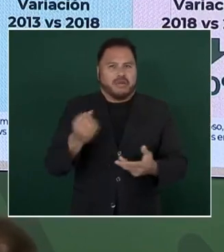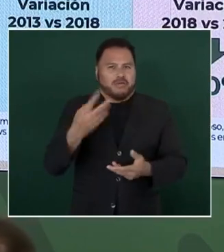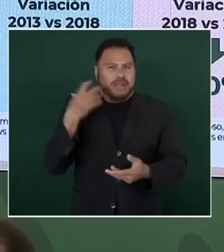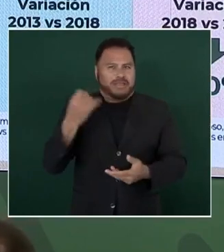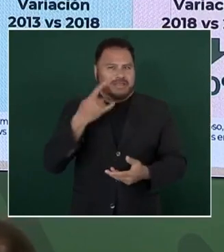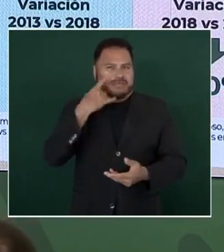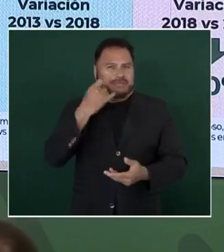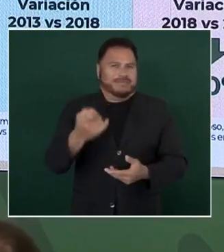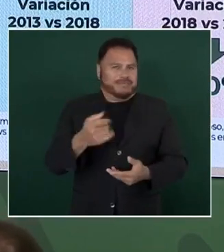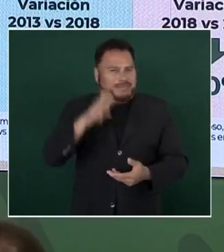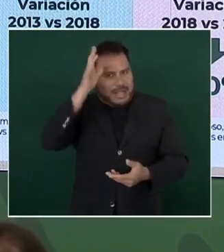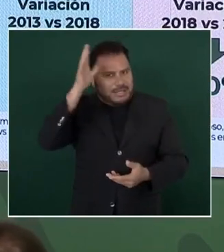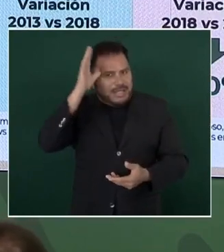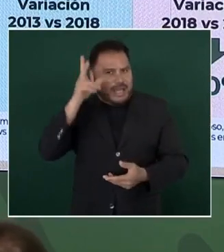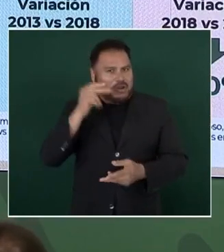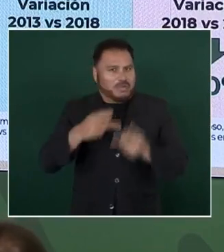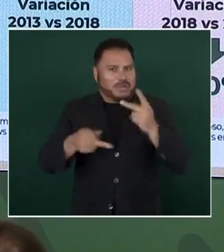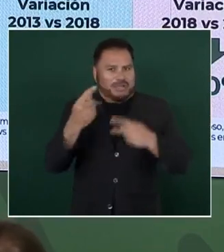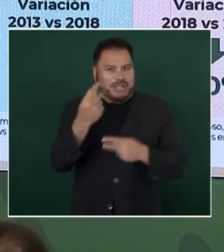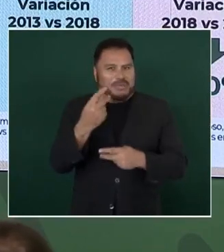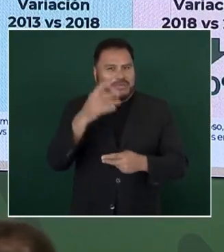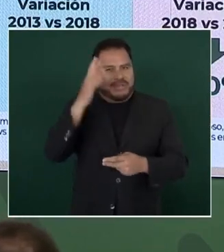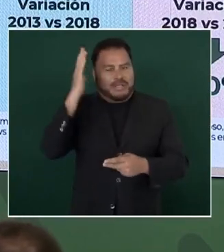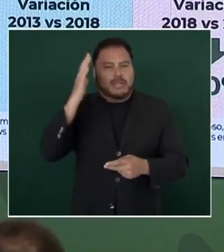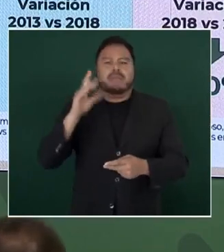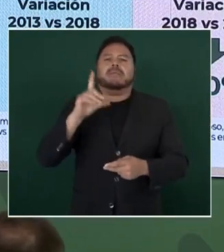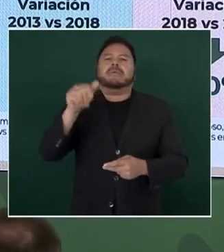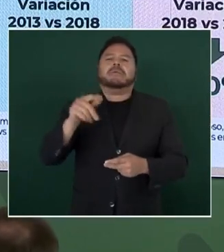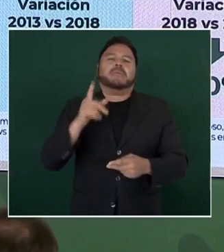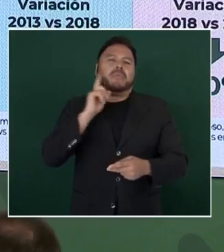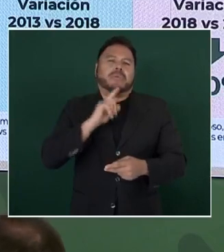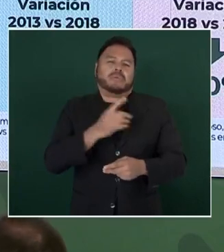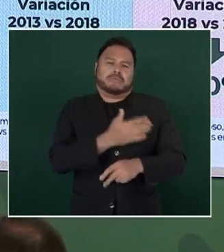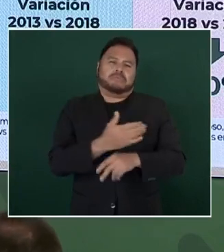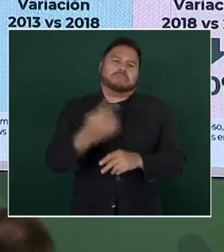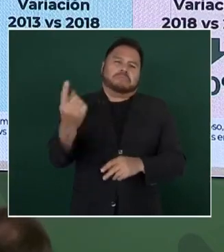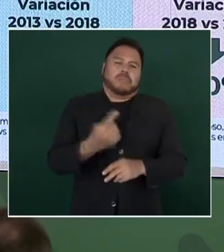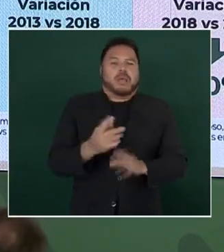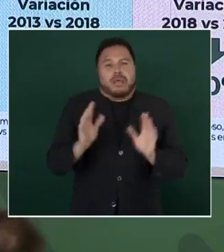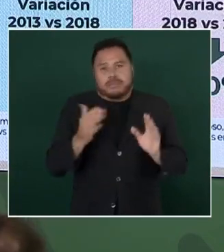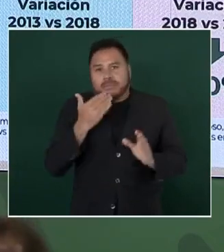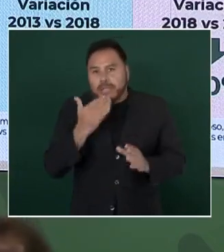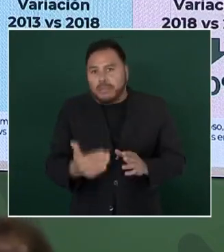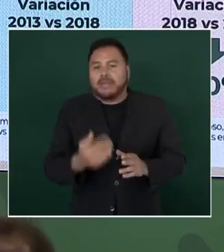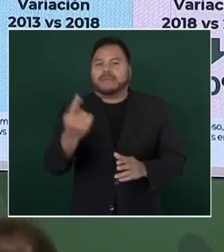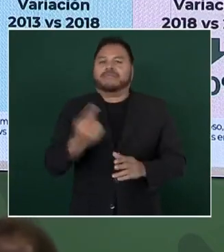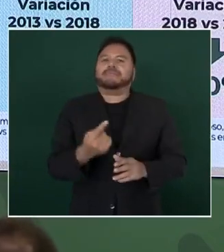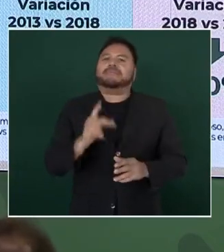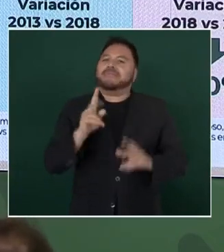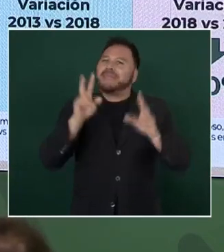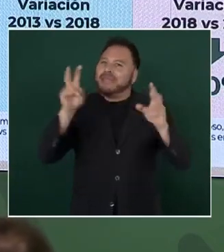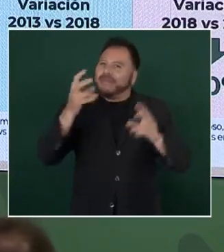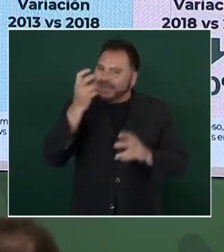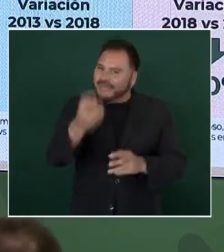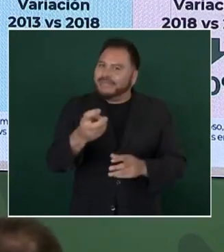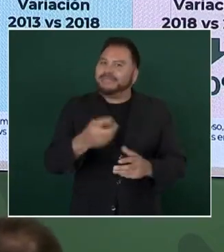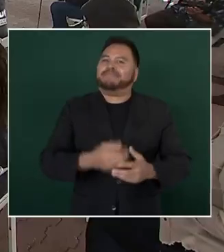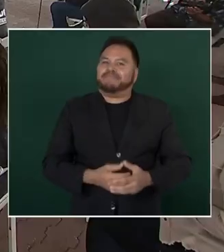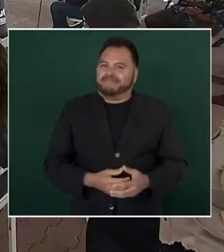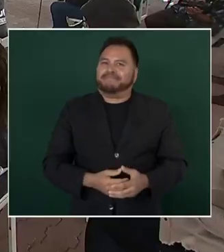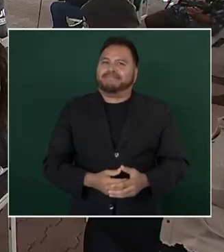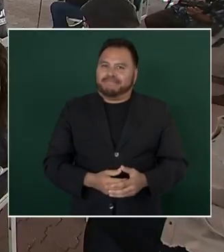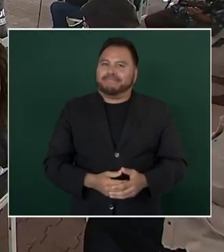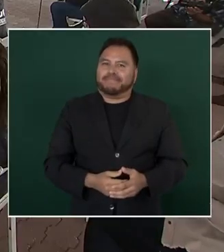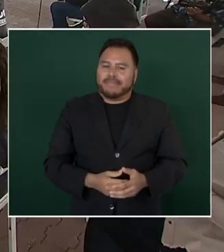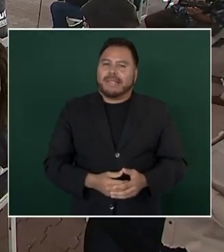conferencia. Y de repente llegó una compañera y qué bueno, ¿no? Y el tema es ese,